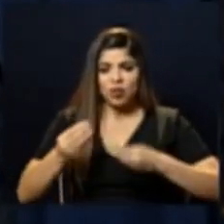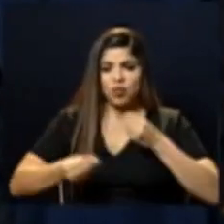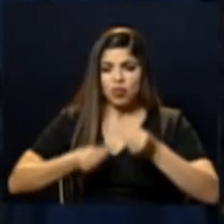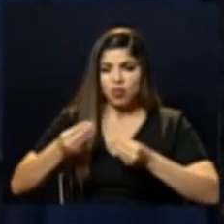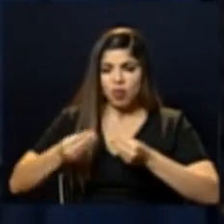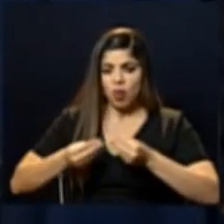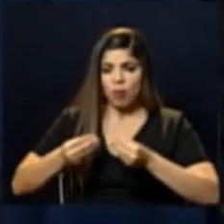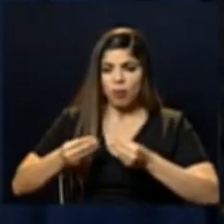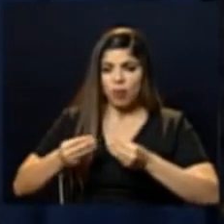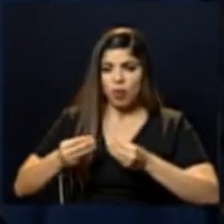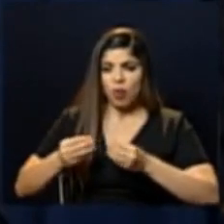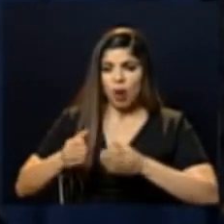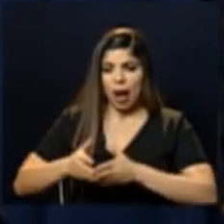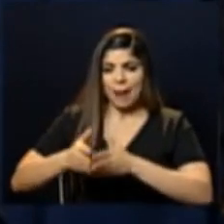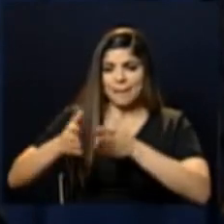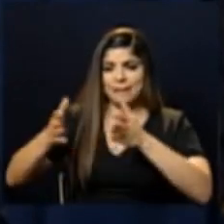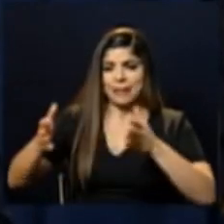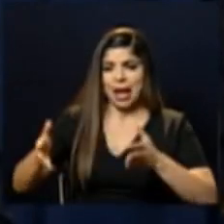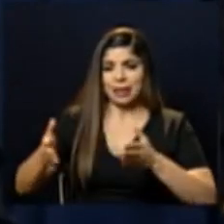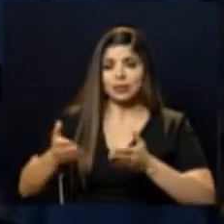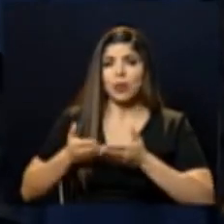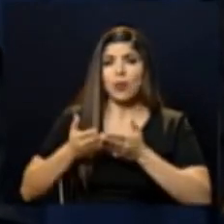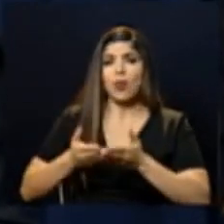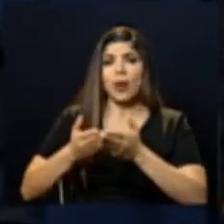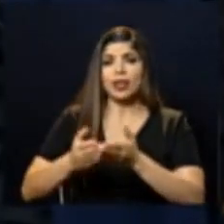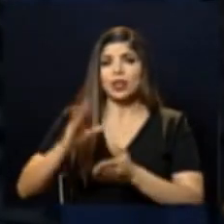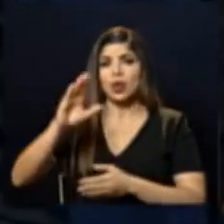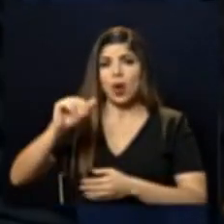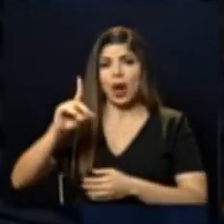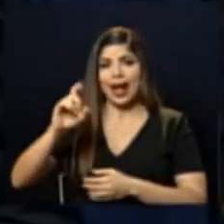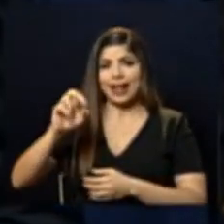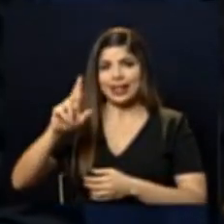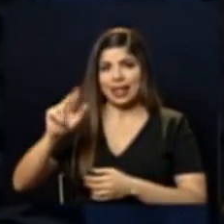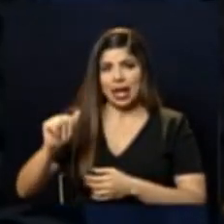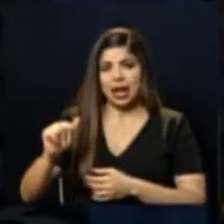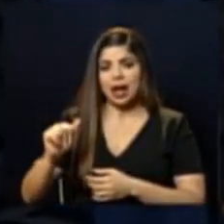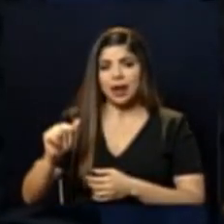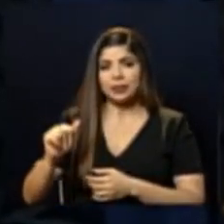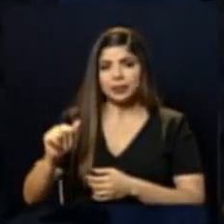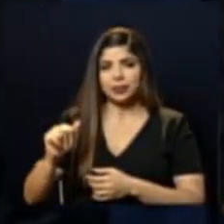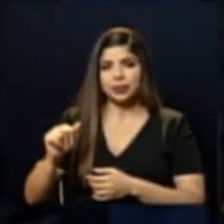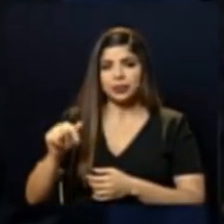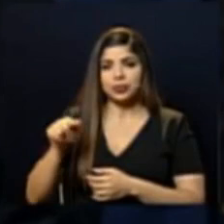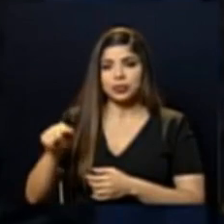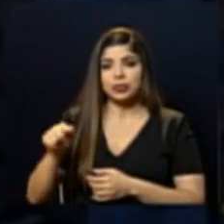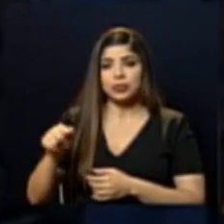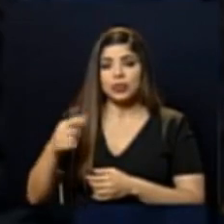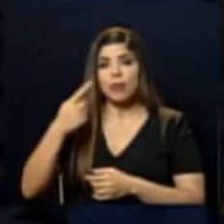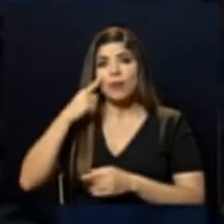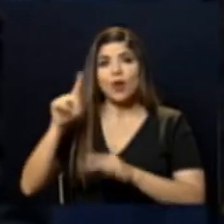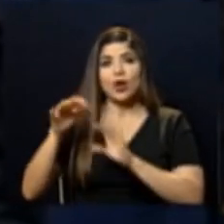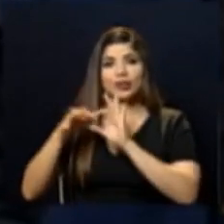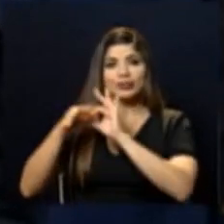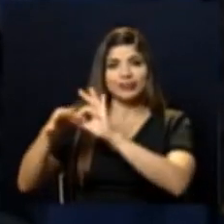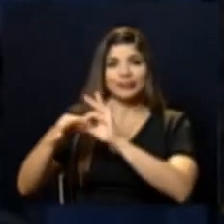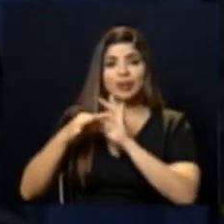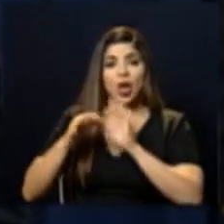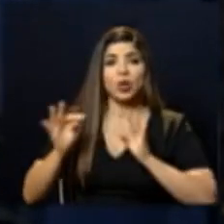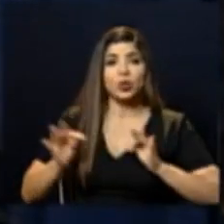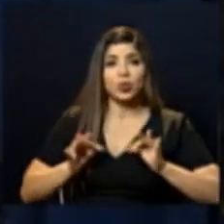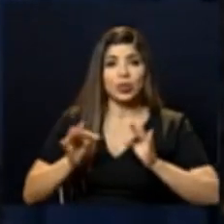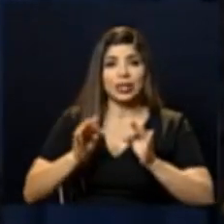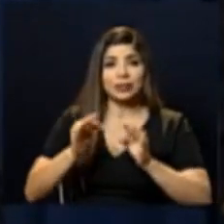ampliar la capacidad del puerto Caldera. A través de la alianza entre